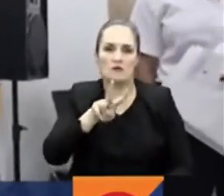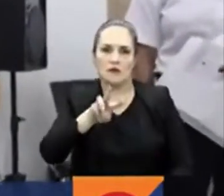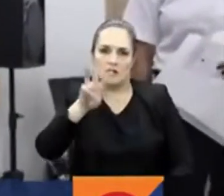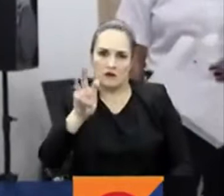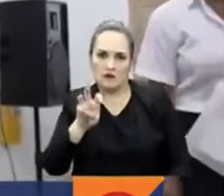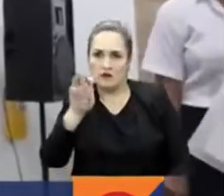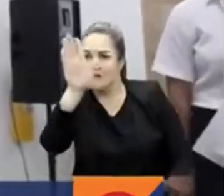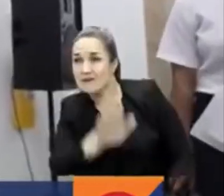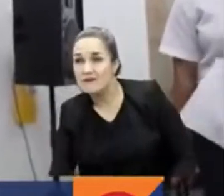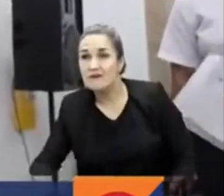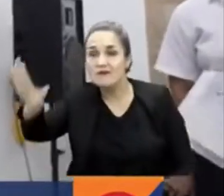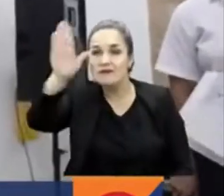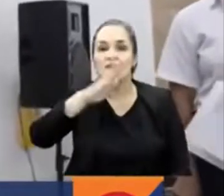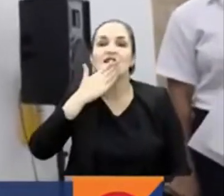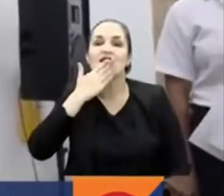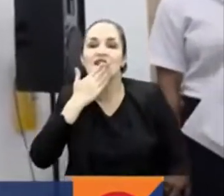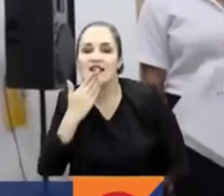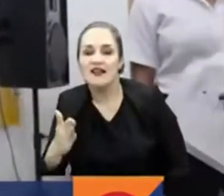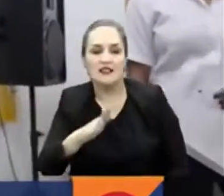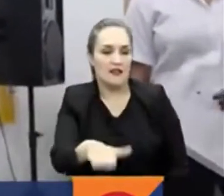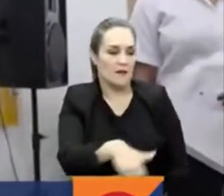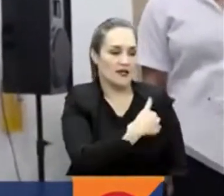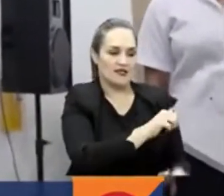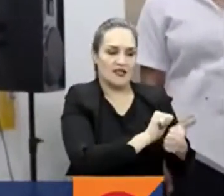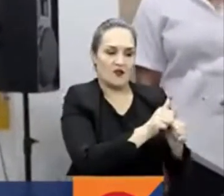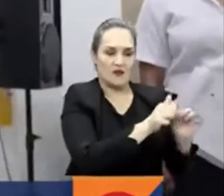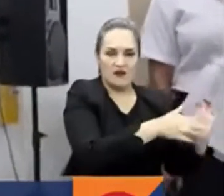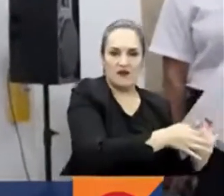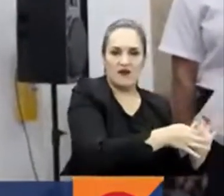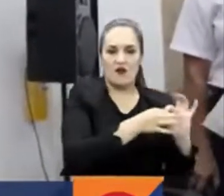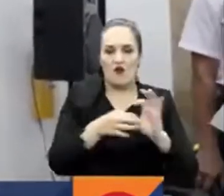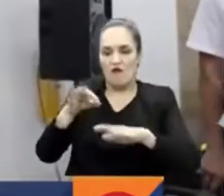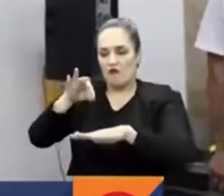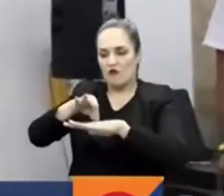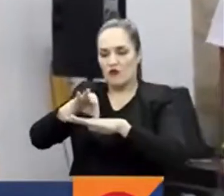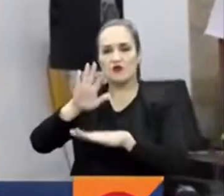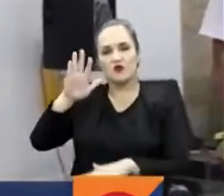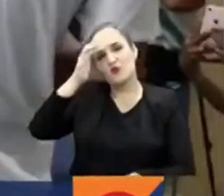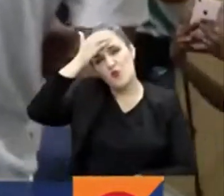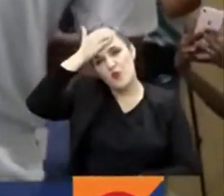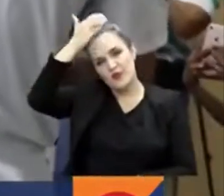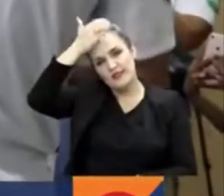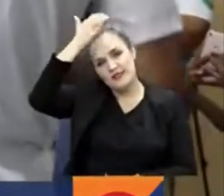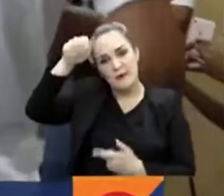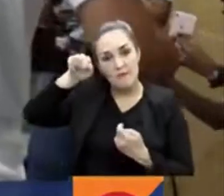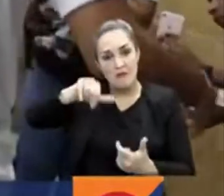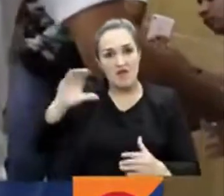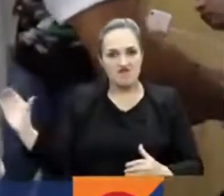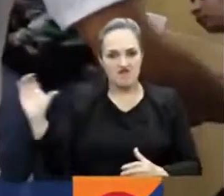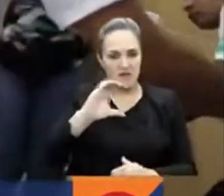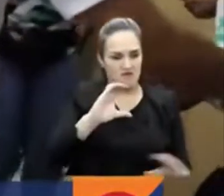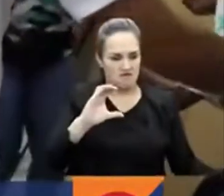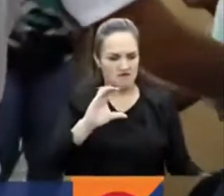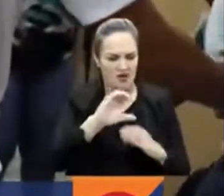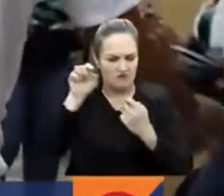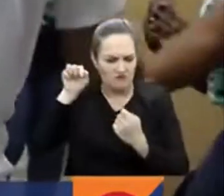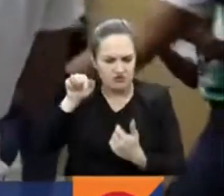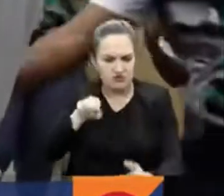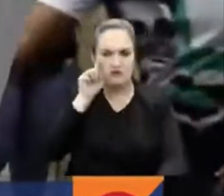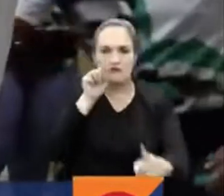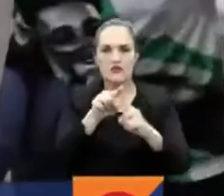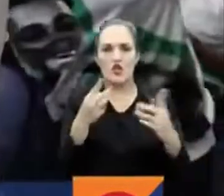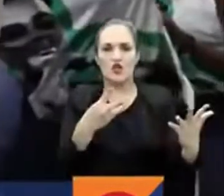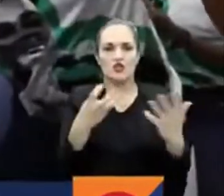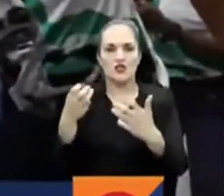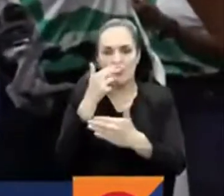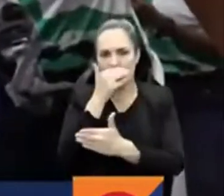gracias a la alianza entre el Ministerio del Deporte y la Fundación Luis Díaz. Este ambicioso proyecto beneficiará a 800 niños y